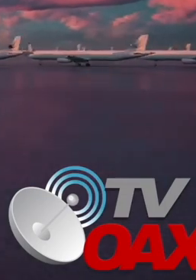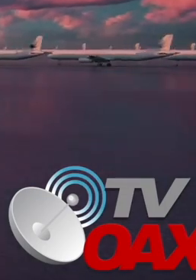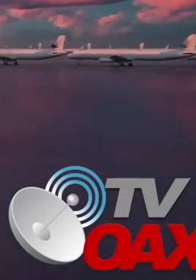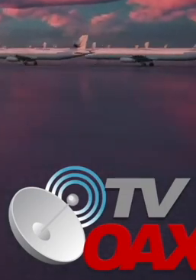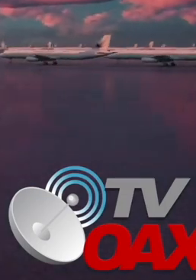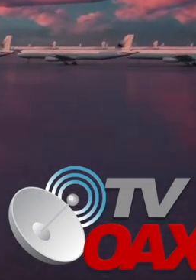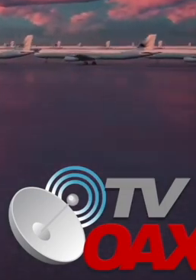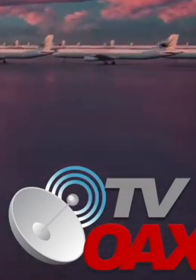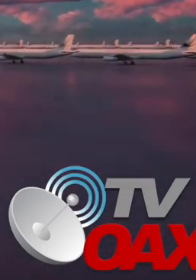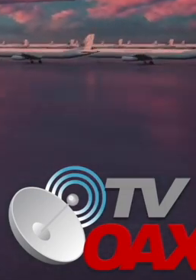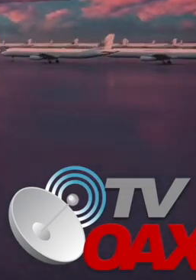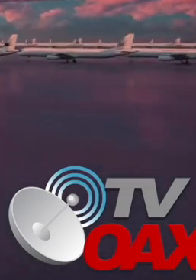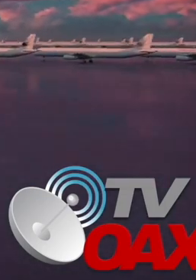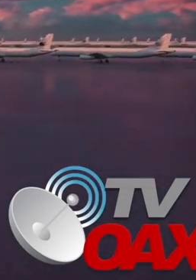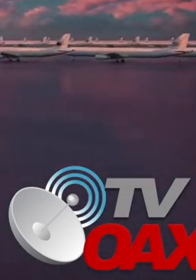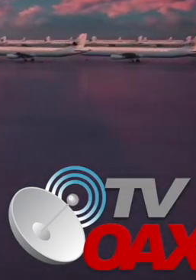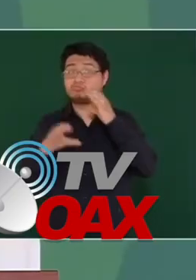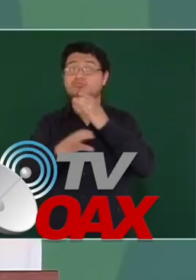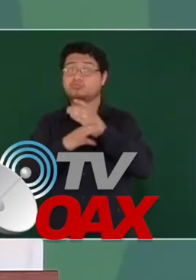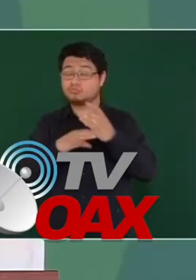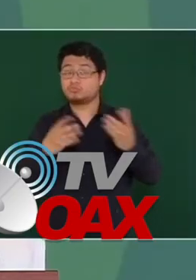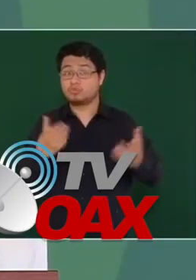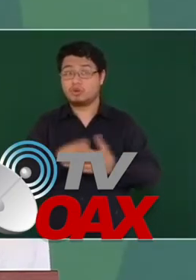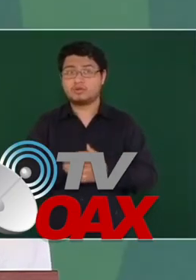es un estado